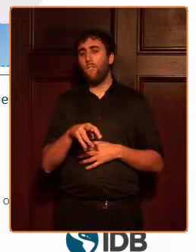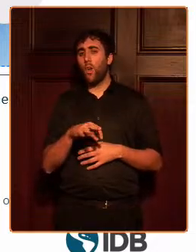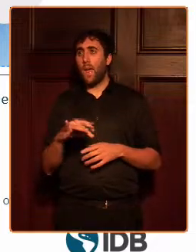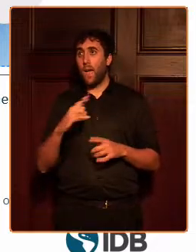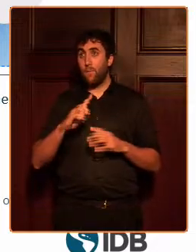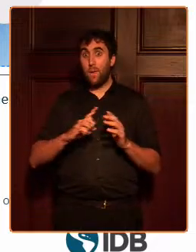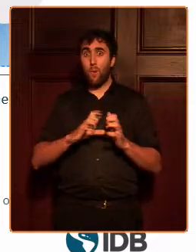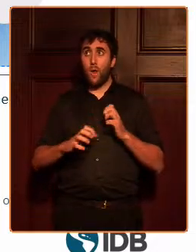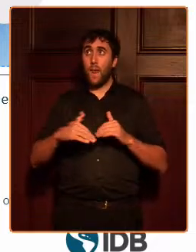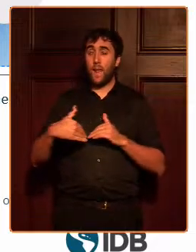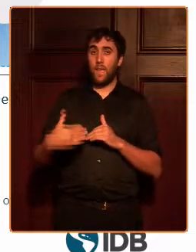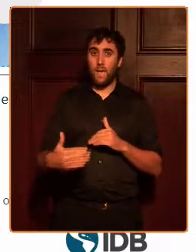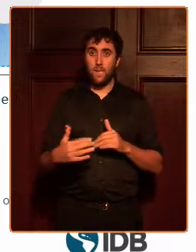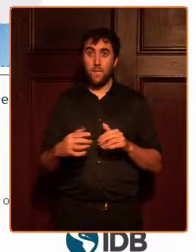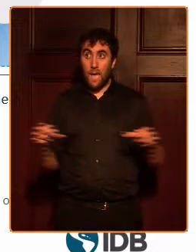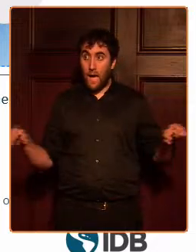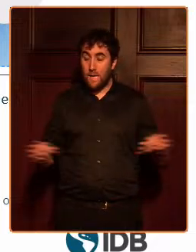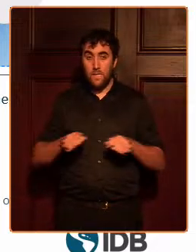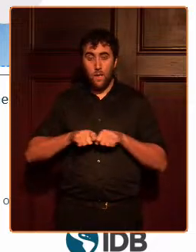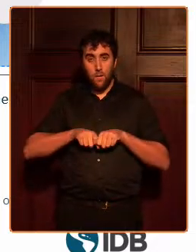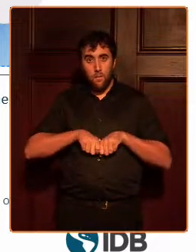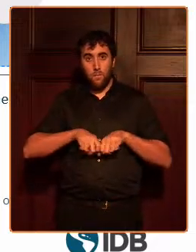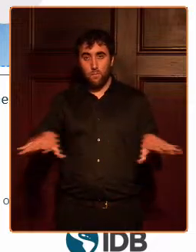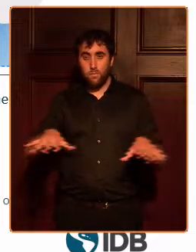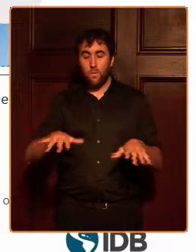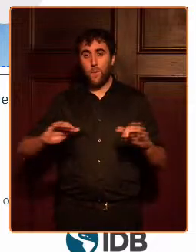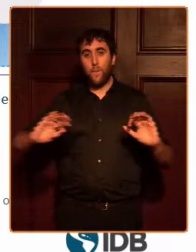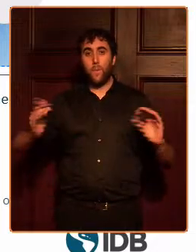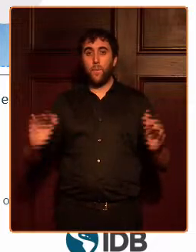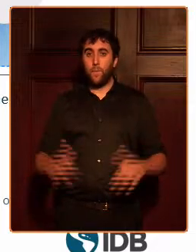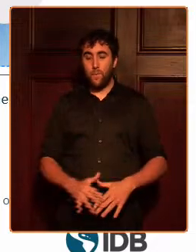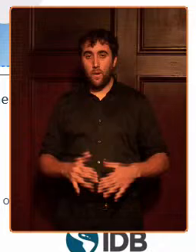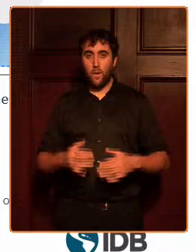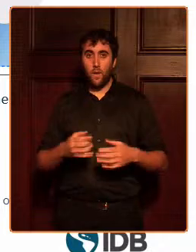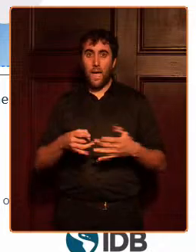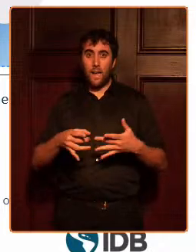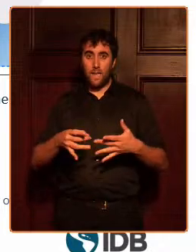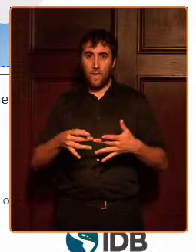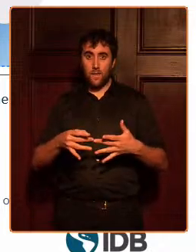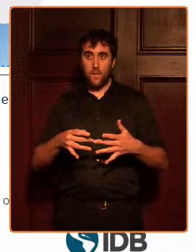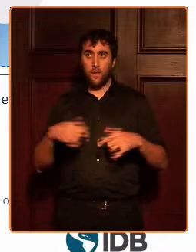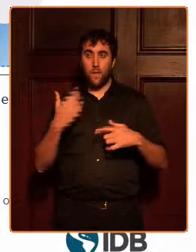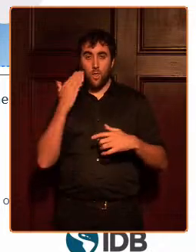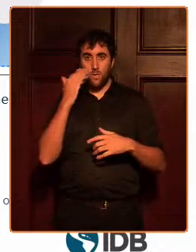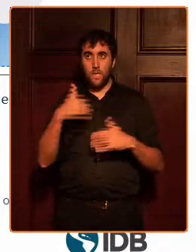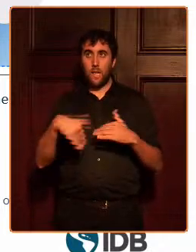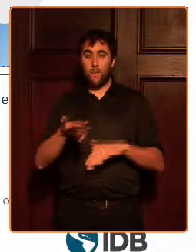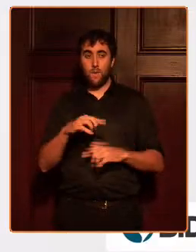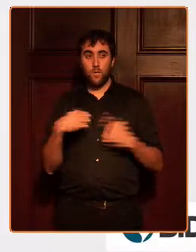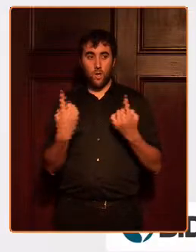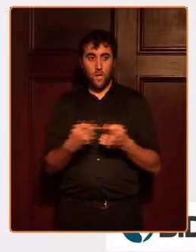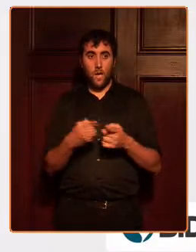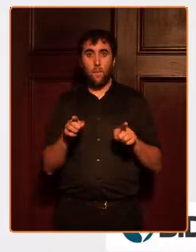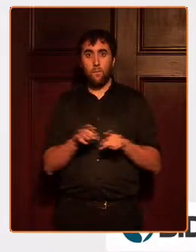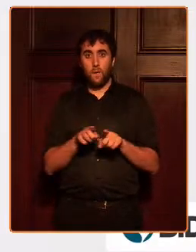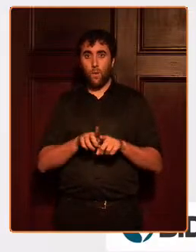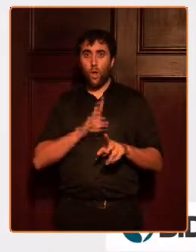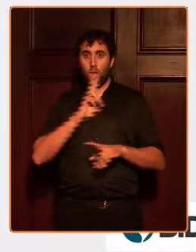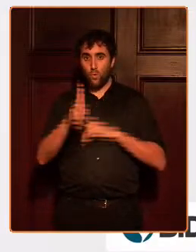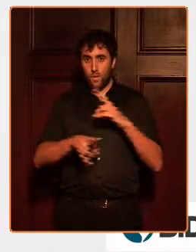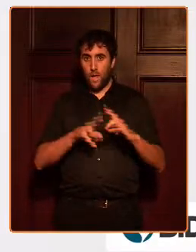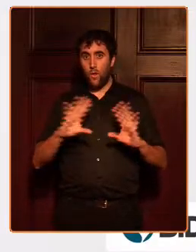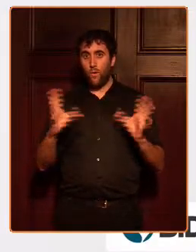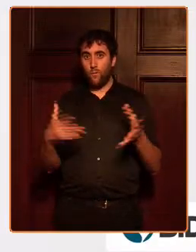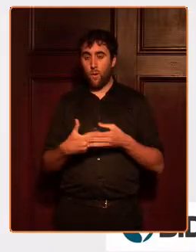Cuando las intervenciones se llevan a escala, baja la efectividad, como vemos aquí, tanto a nivel de los docentes como a nivel de los resultados de